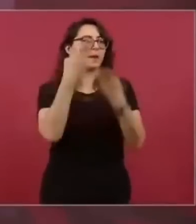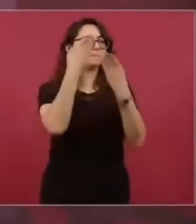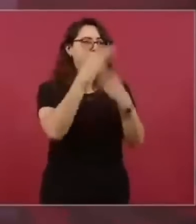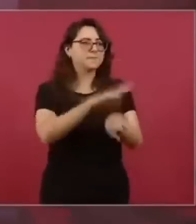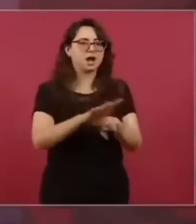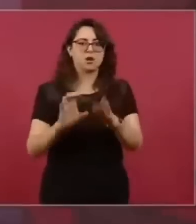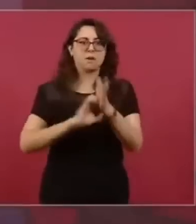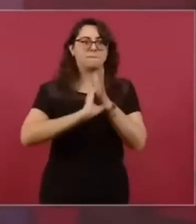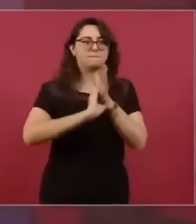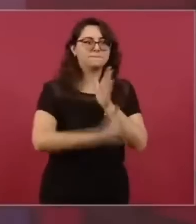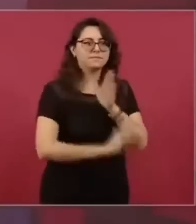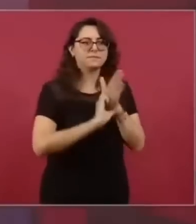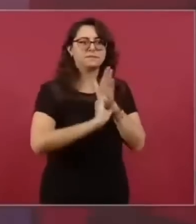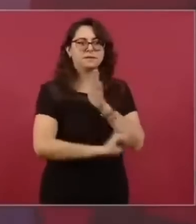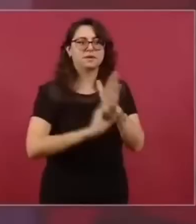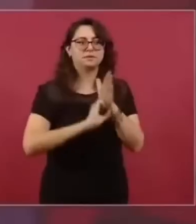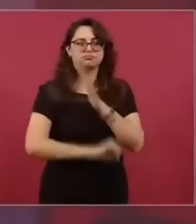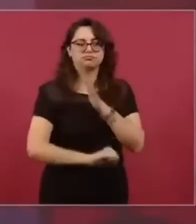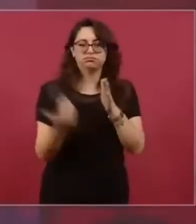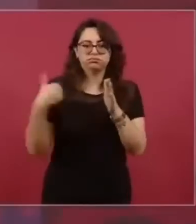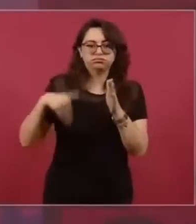Imagínense